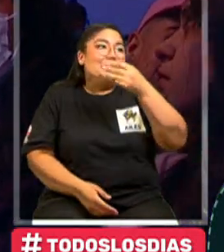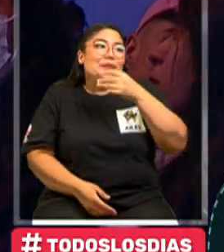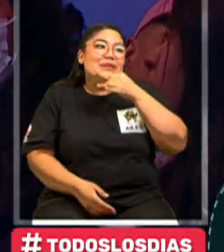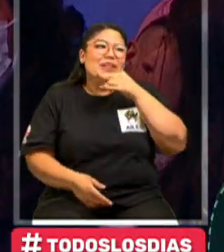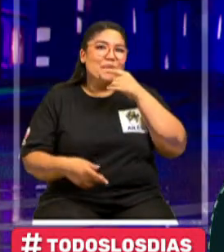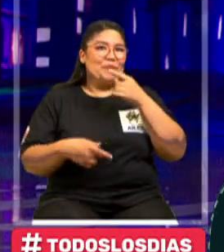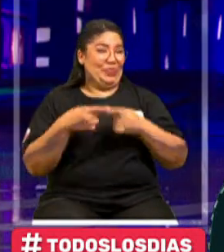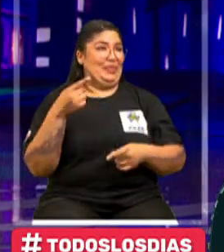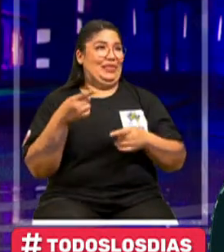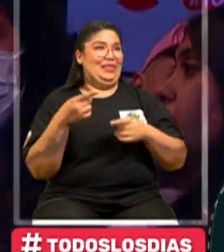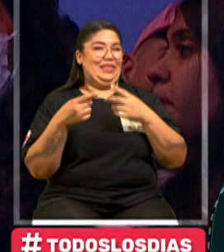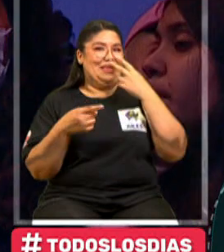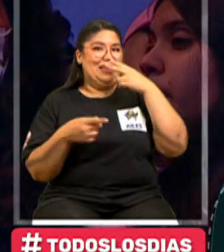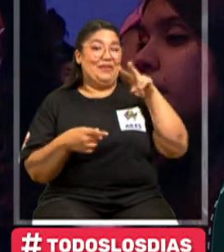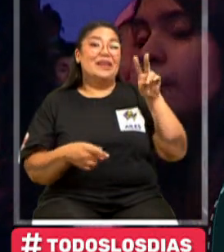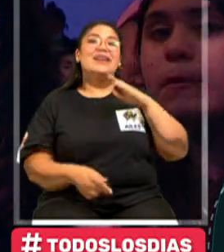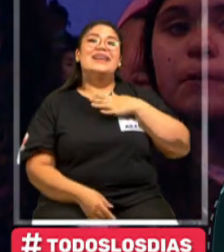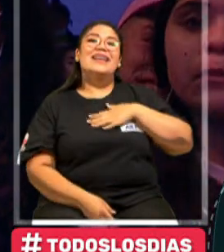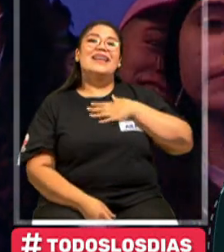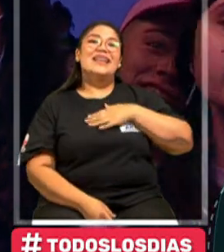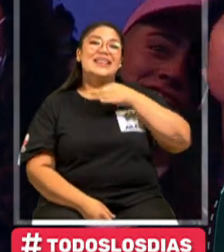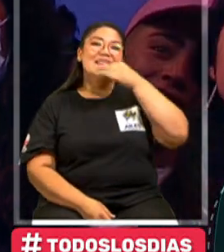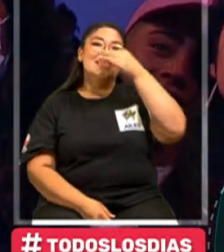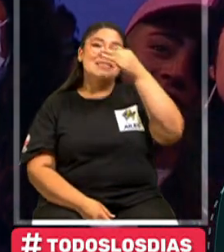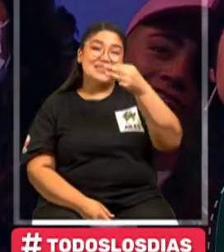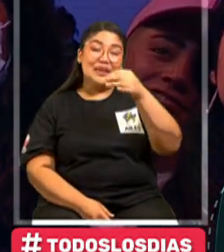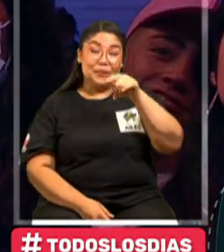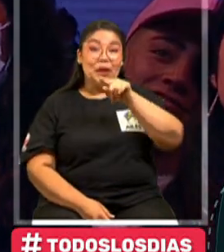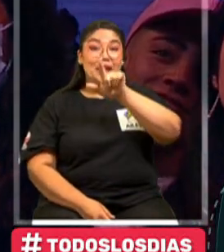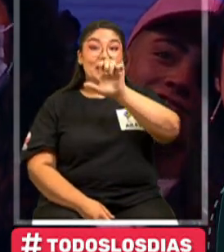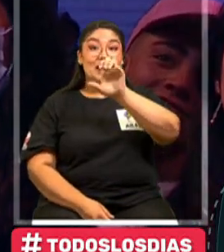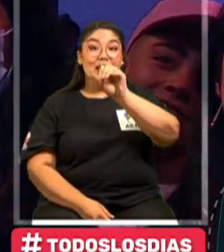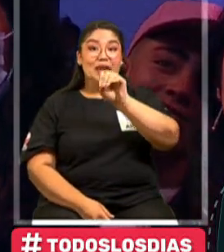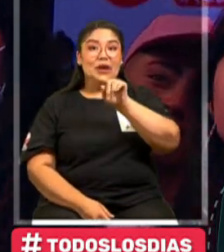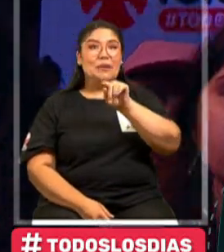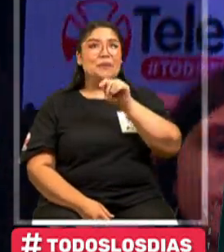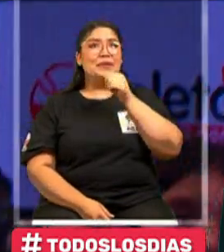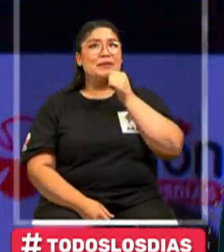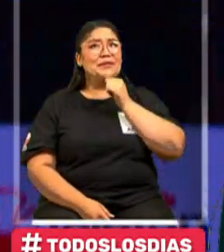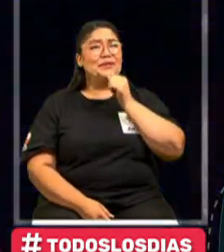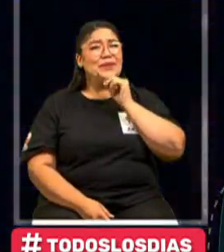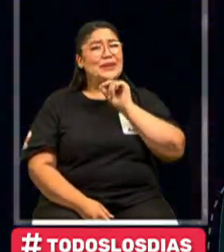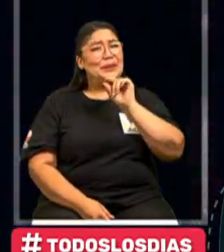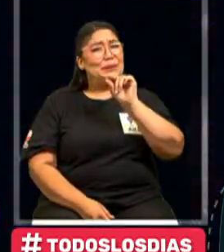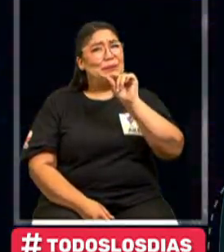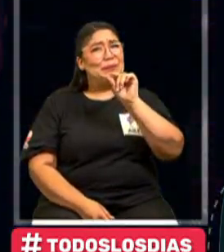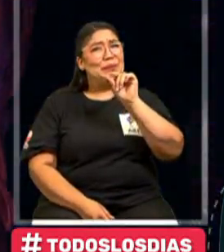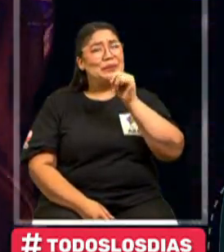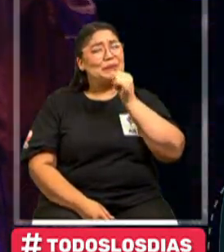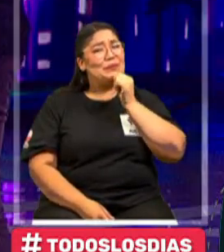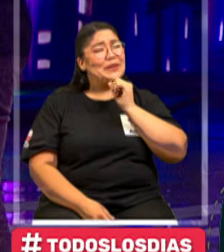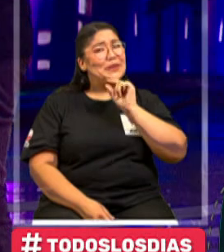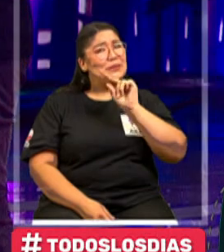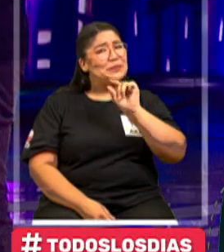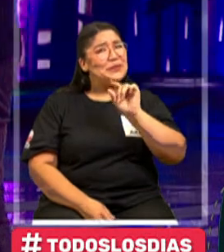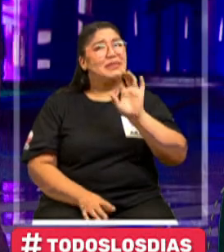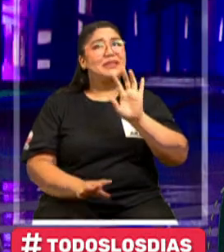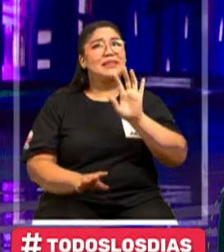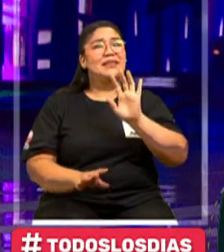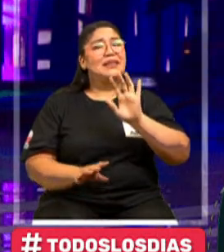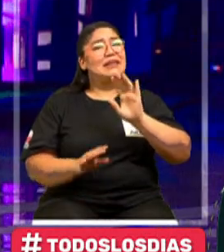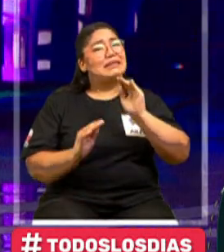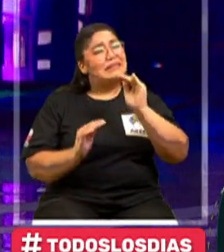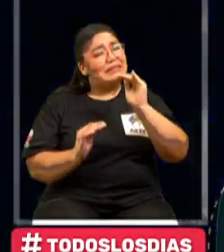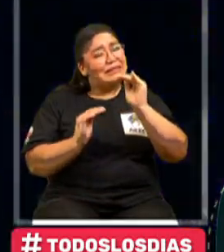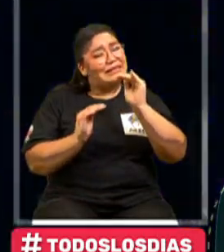No, dígalo. Iba a decir que Leo, a ti te falta un poquito. De nuevo de los